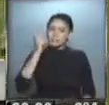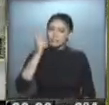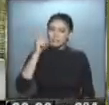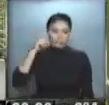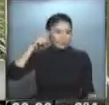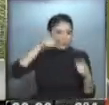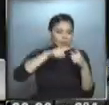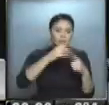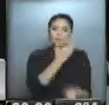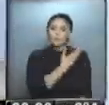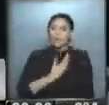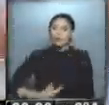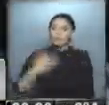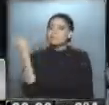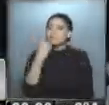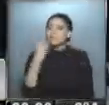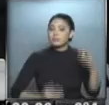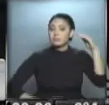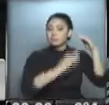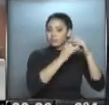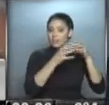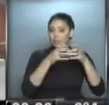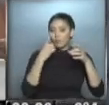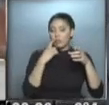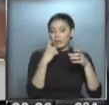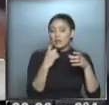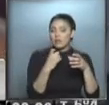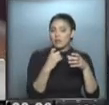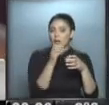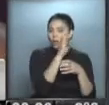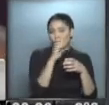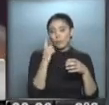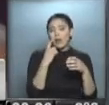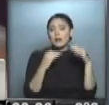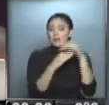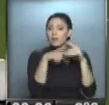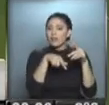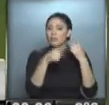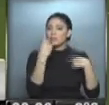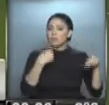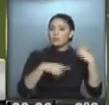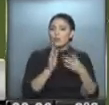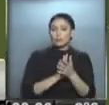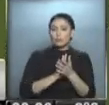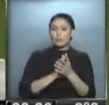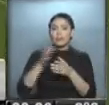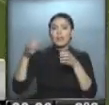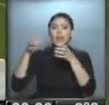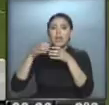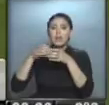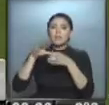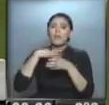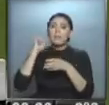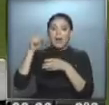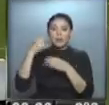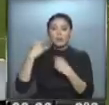cabeza de la dirigencia de River, a Pasarela y a Diego Turnes, que llevaron a cabo lo que fueron las gestiones con el Cruz Azul de México para